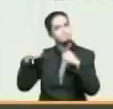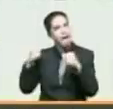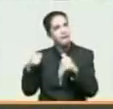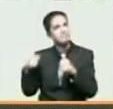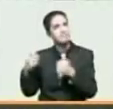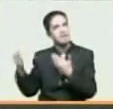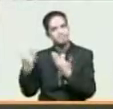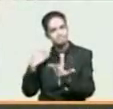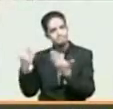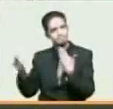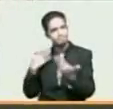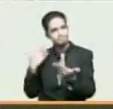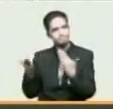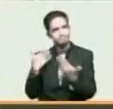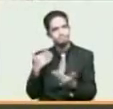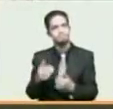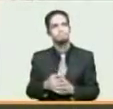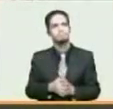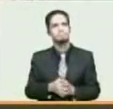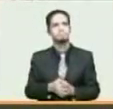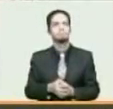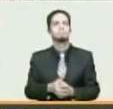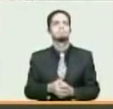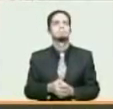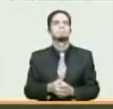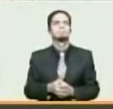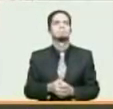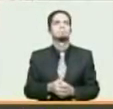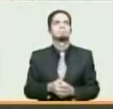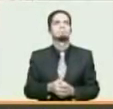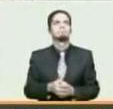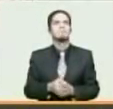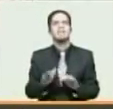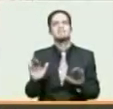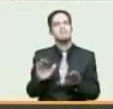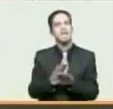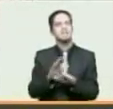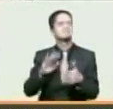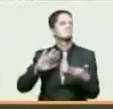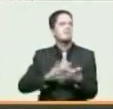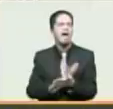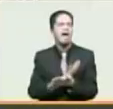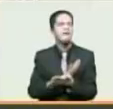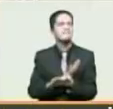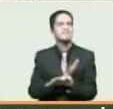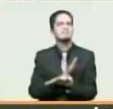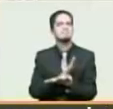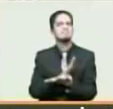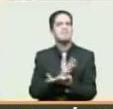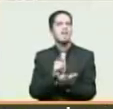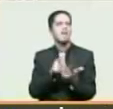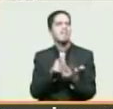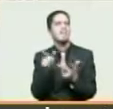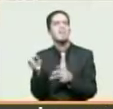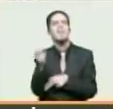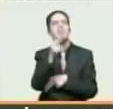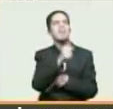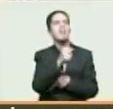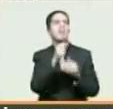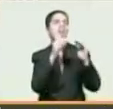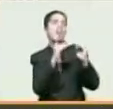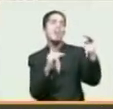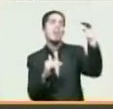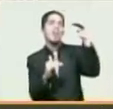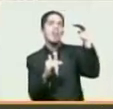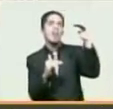practicarla. Hay que practicarla. Que se acaben los privilegios. Que se acaben el de arriba y que se